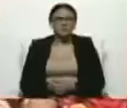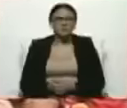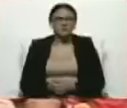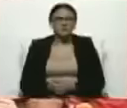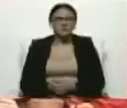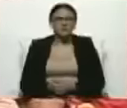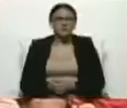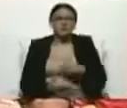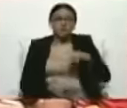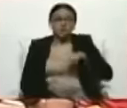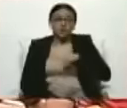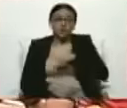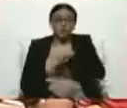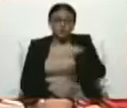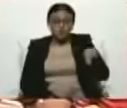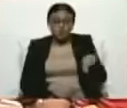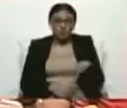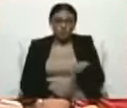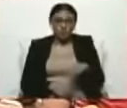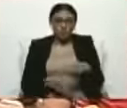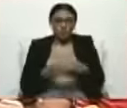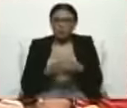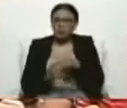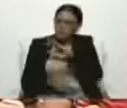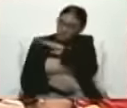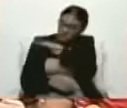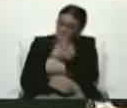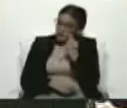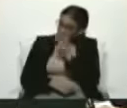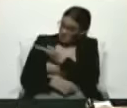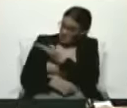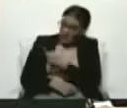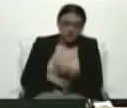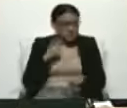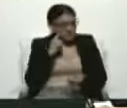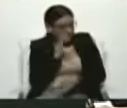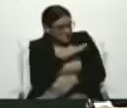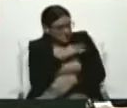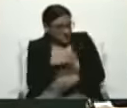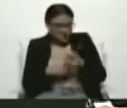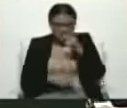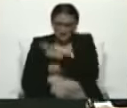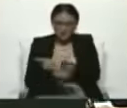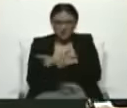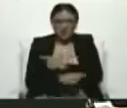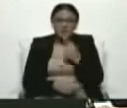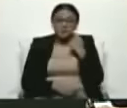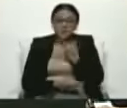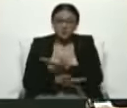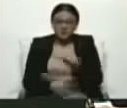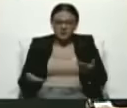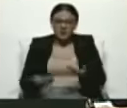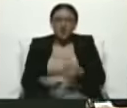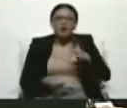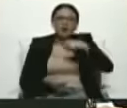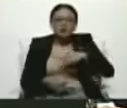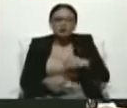Nosotros, es bueno, Pedro, Héctor, designar equipos especiales para reforzar donde tengamos alguna